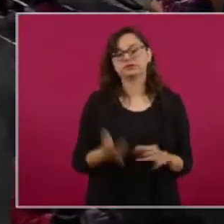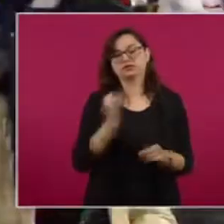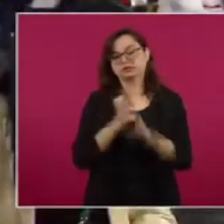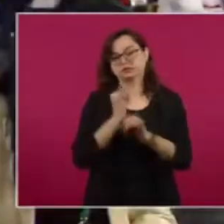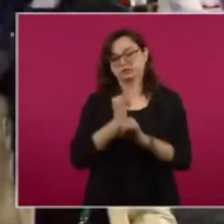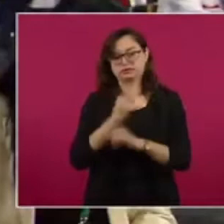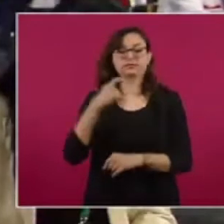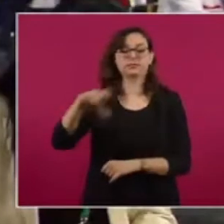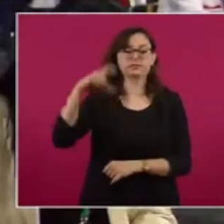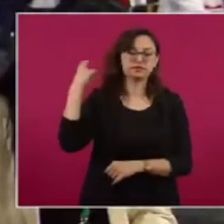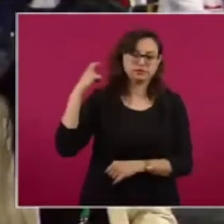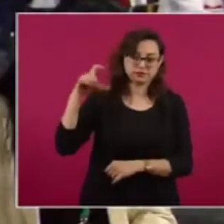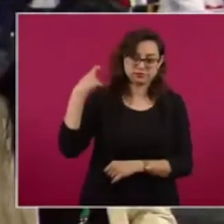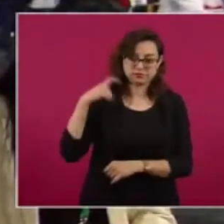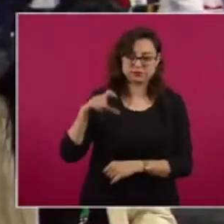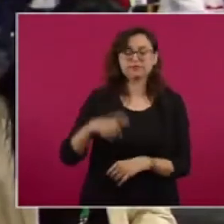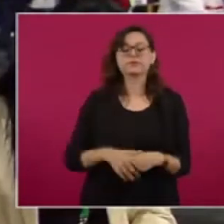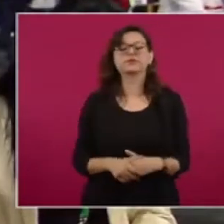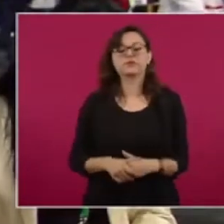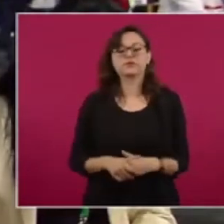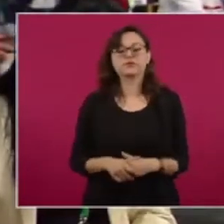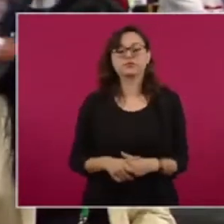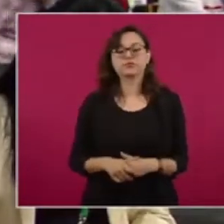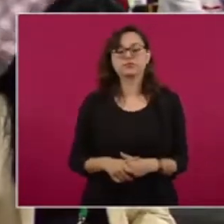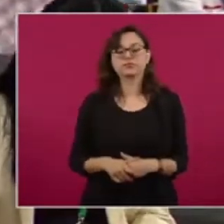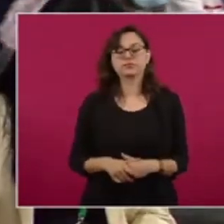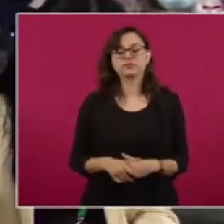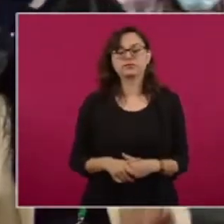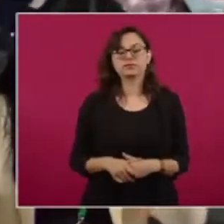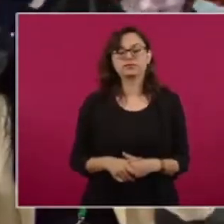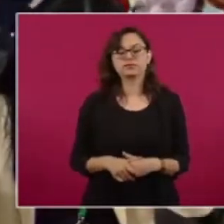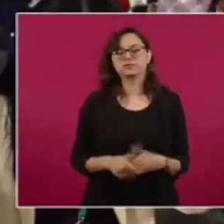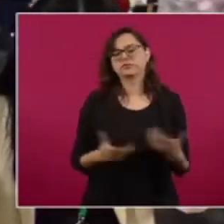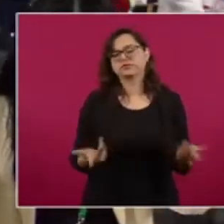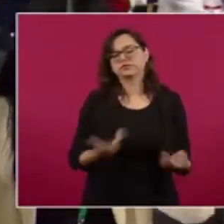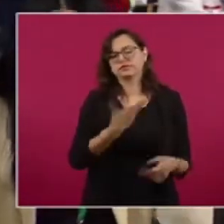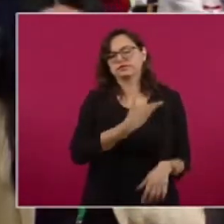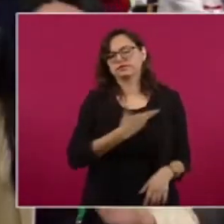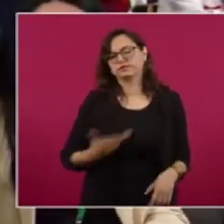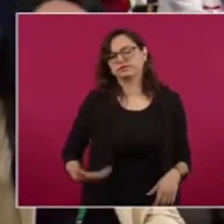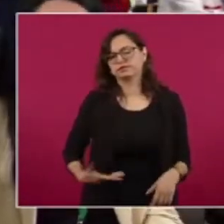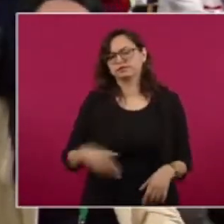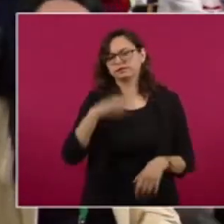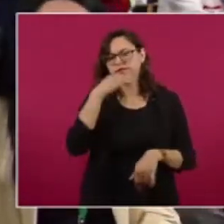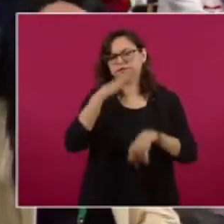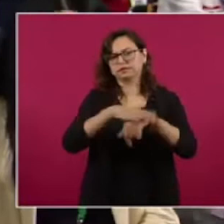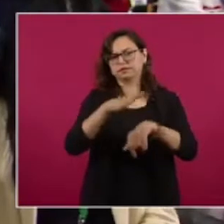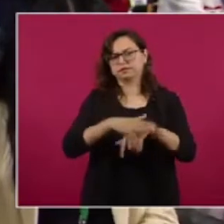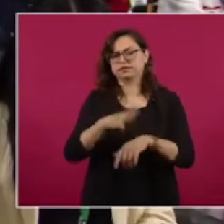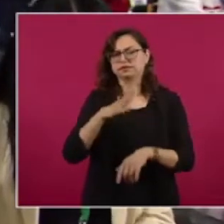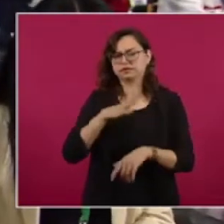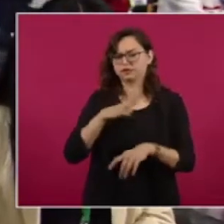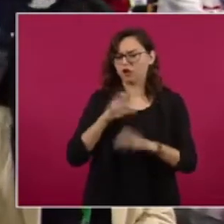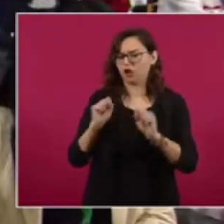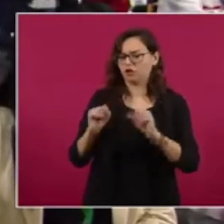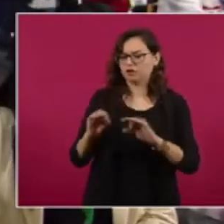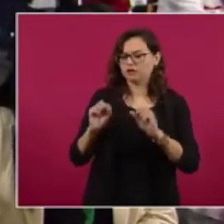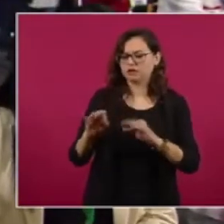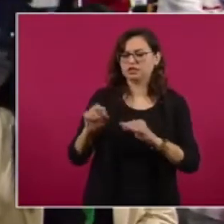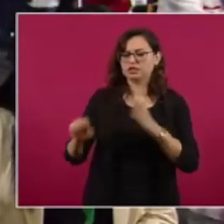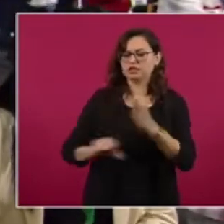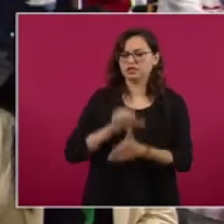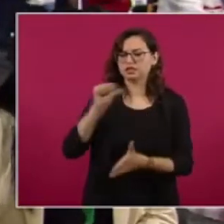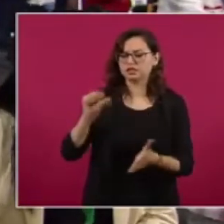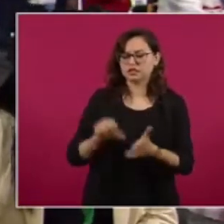Querétaro, esahoraam.com. Señor presidente, existe un departamento denominado Centro de Liquidación Regional, que le